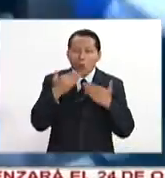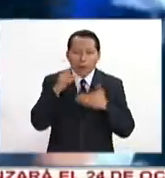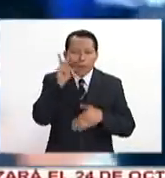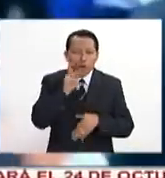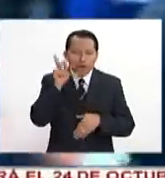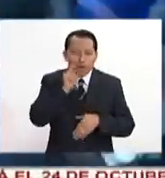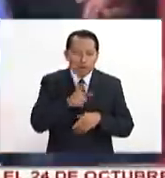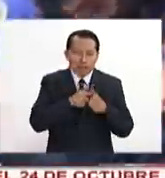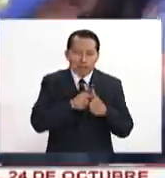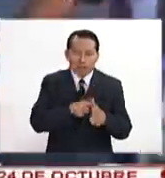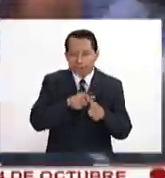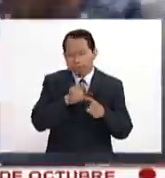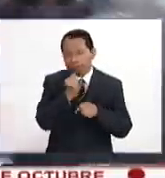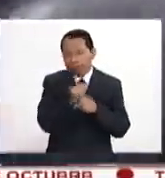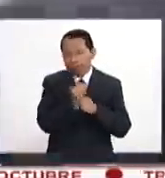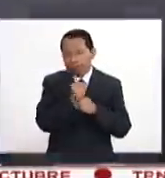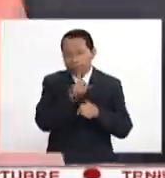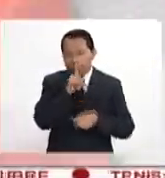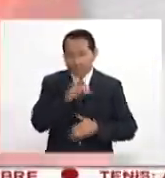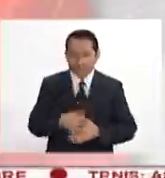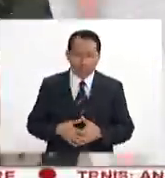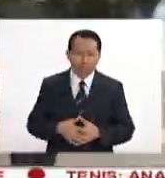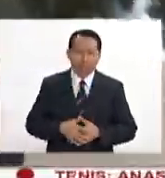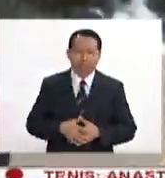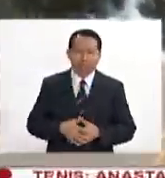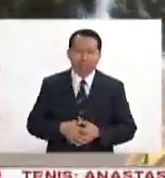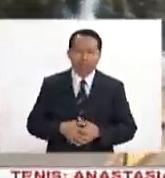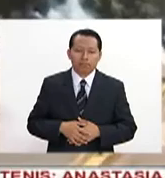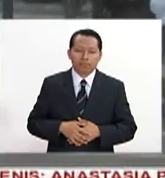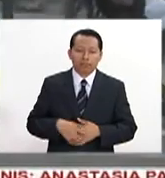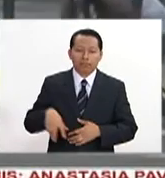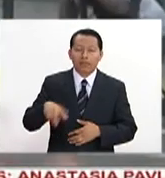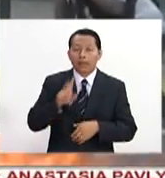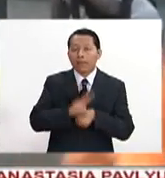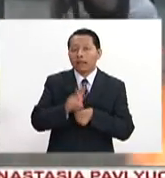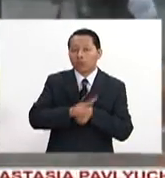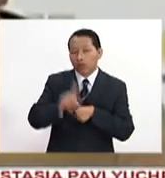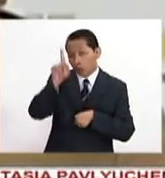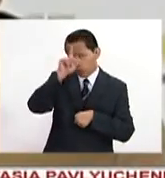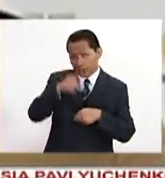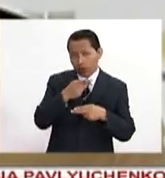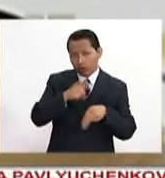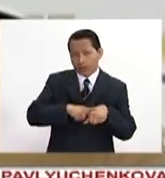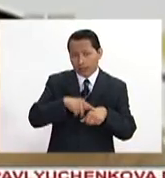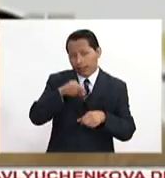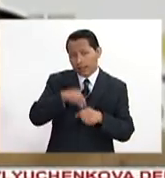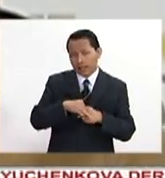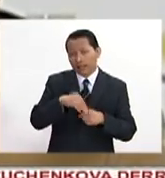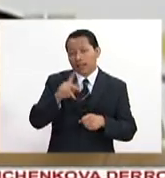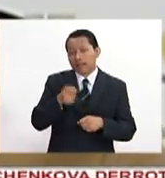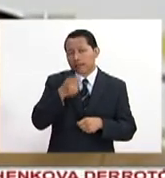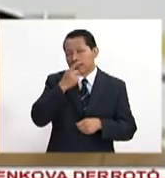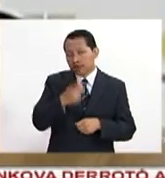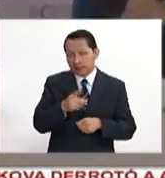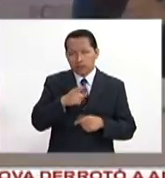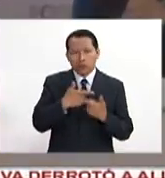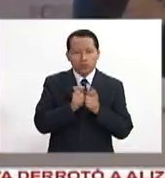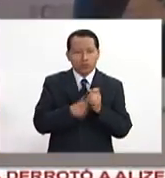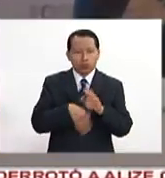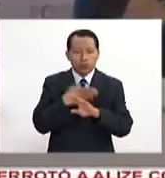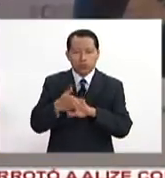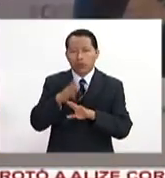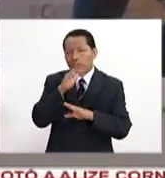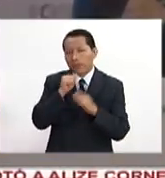elementos para seguir un caso en su contra. En Venezuela, el Consejo Nacional Electoral determinó que la oposición no